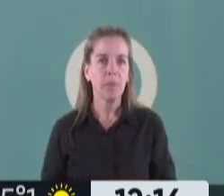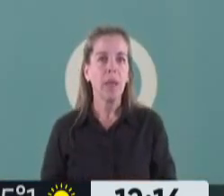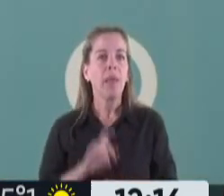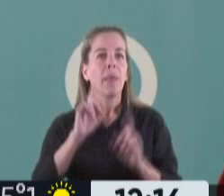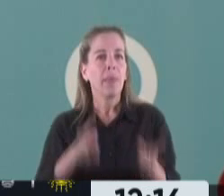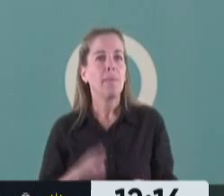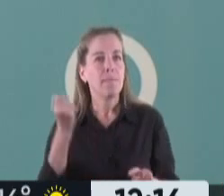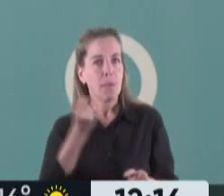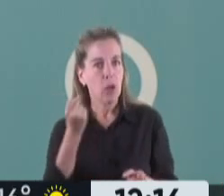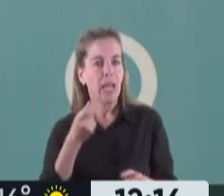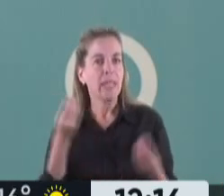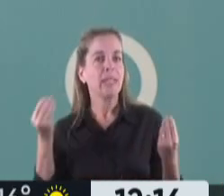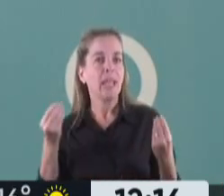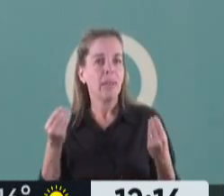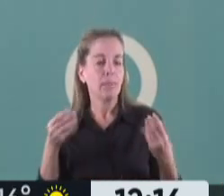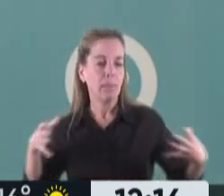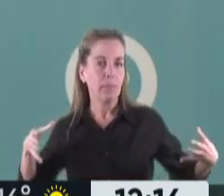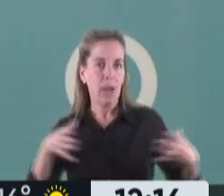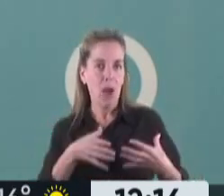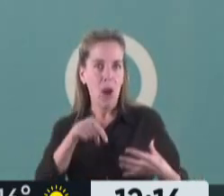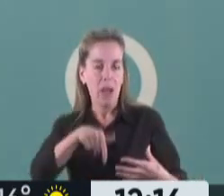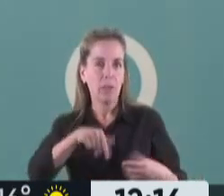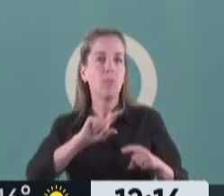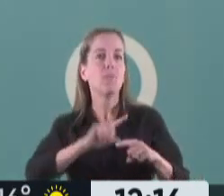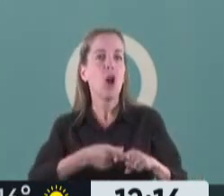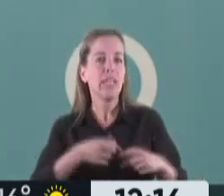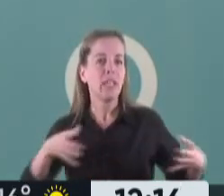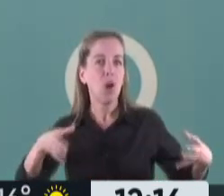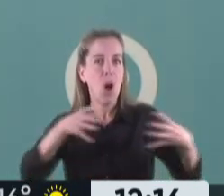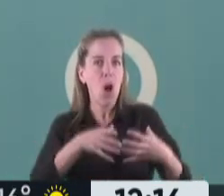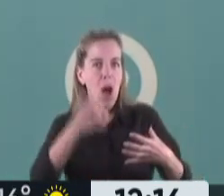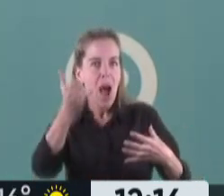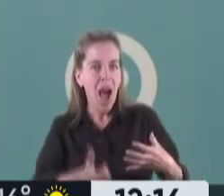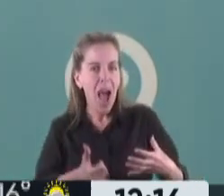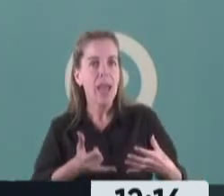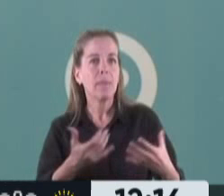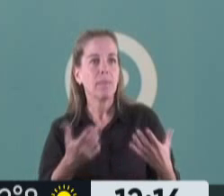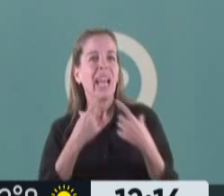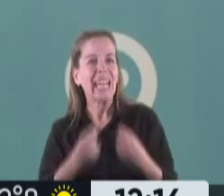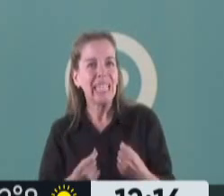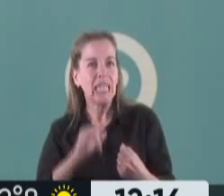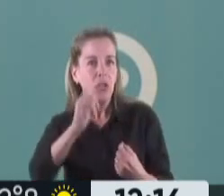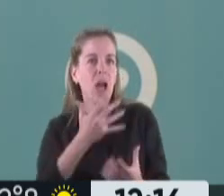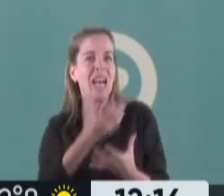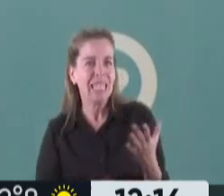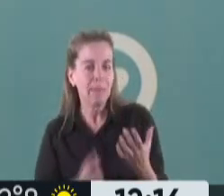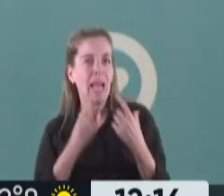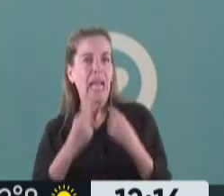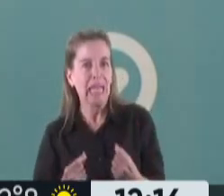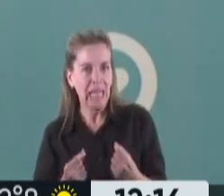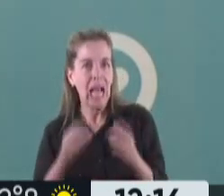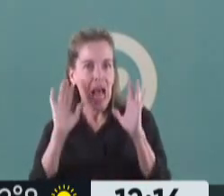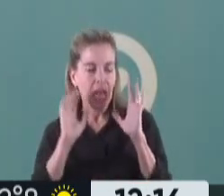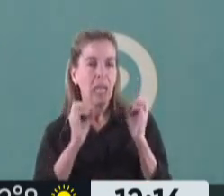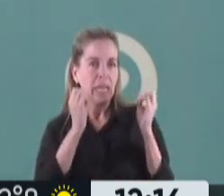también estar en un espacio político que tenga capacidad de tener espíritu crítico en algunos sectores.